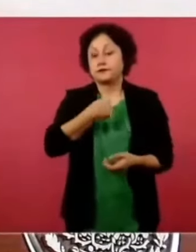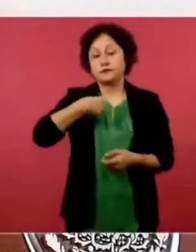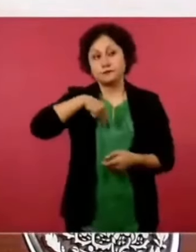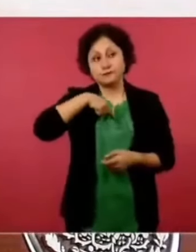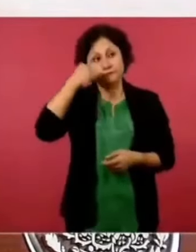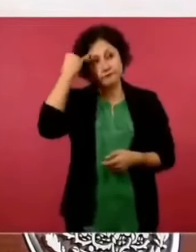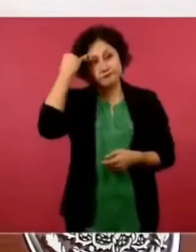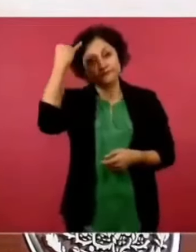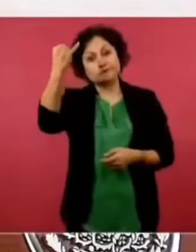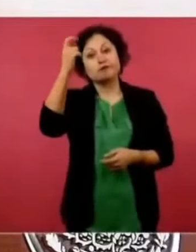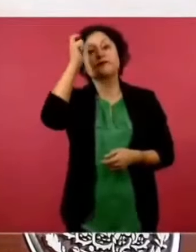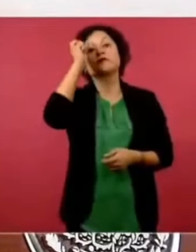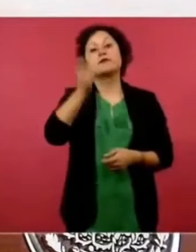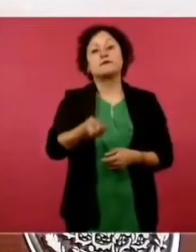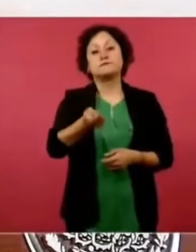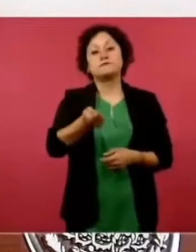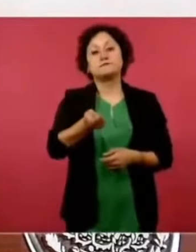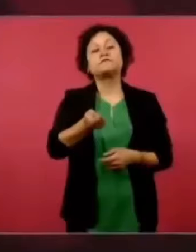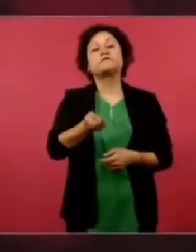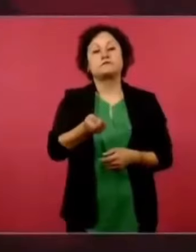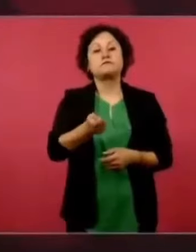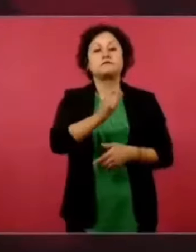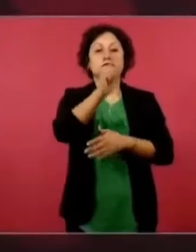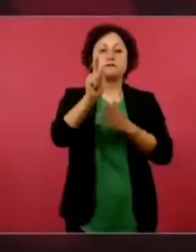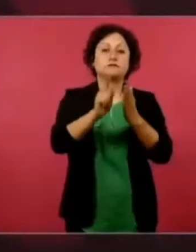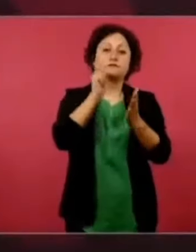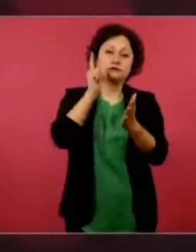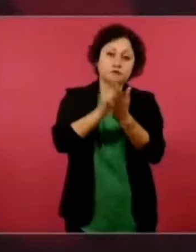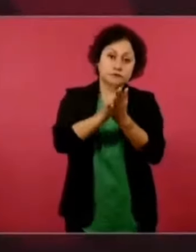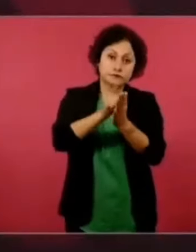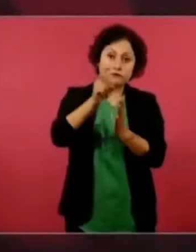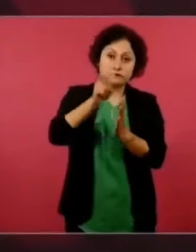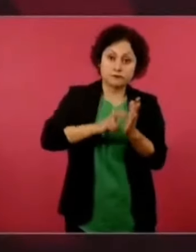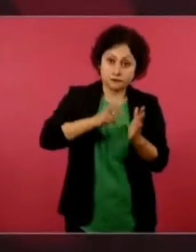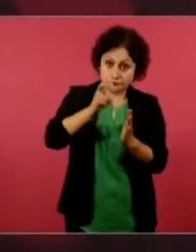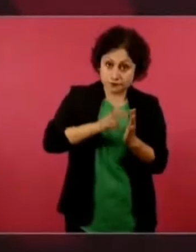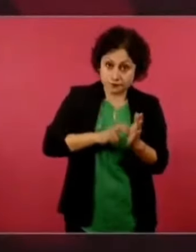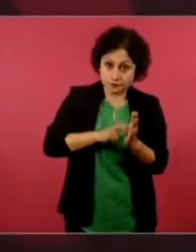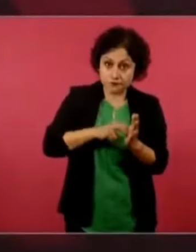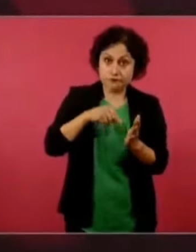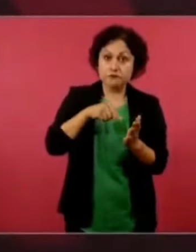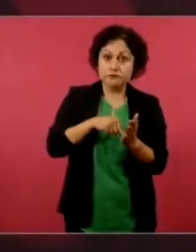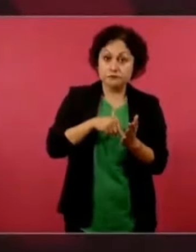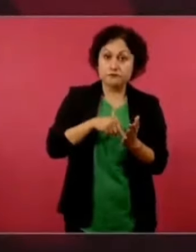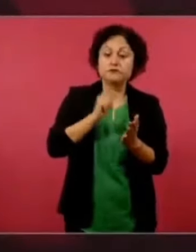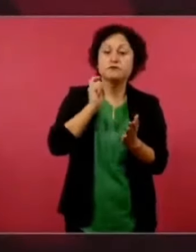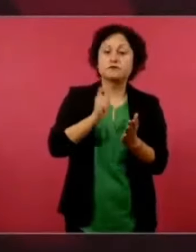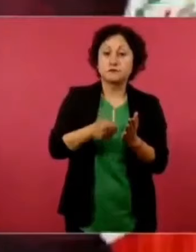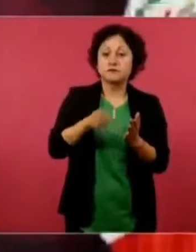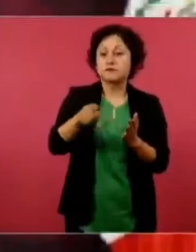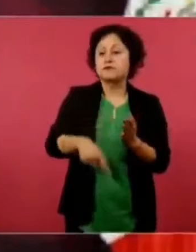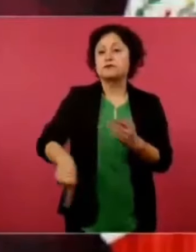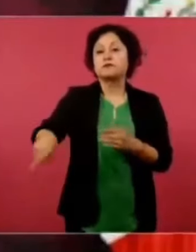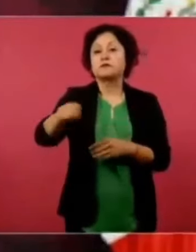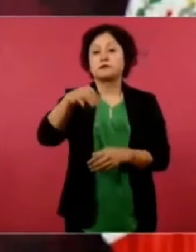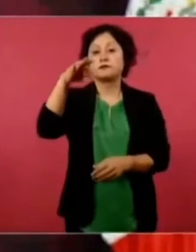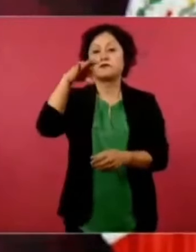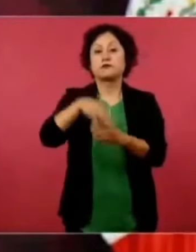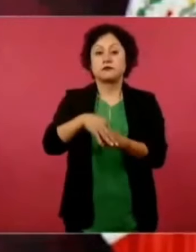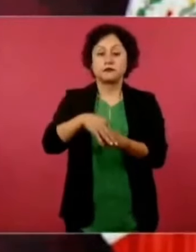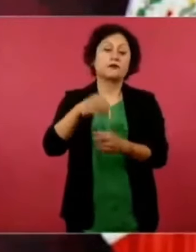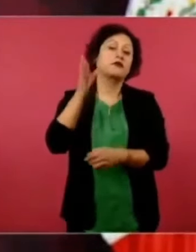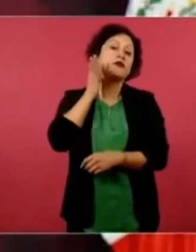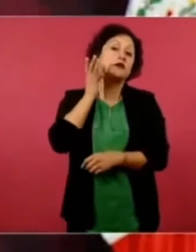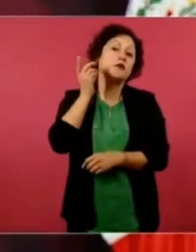buscó hacer una reforma legal y se aprobó por mayoría en la cámara de